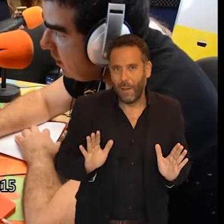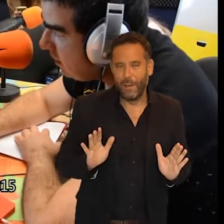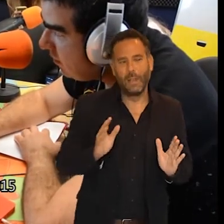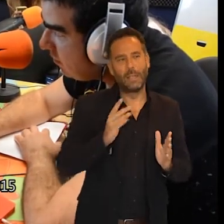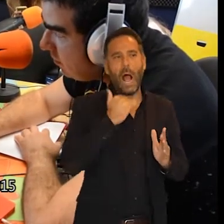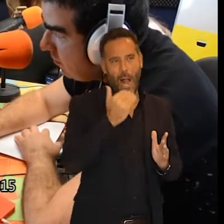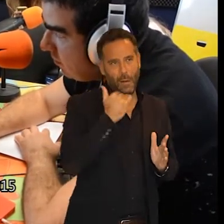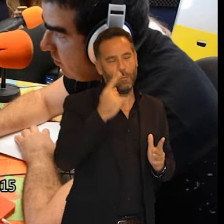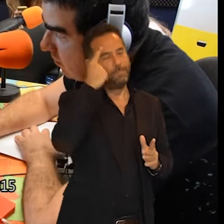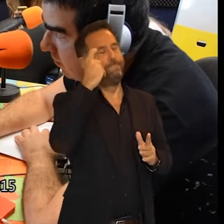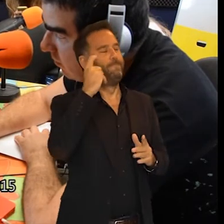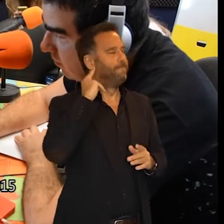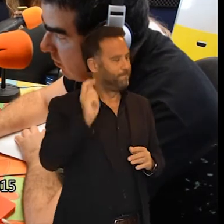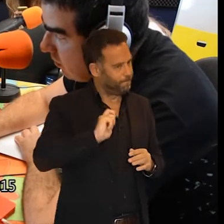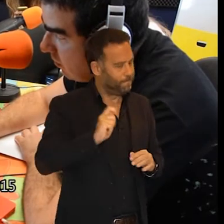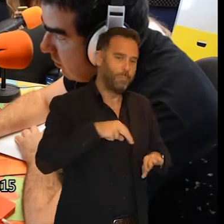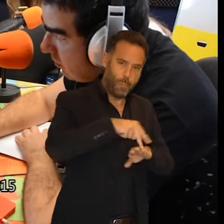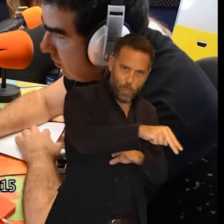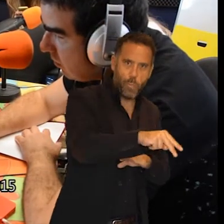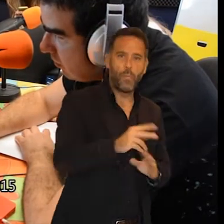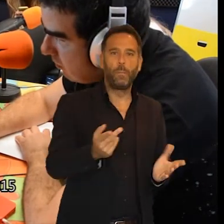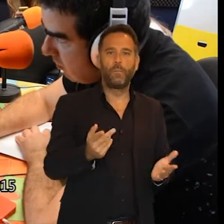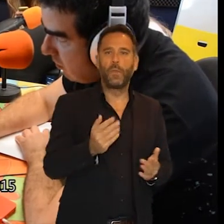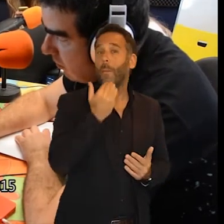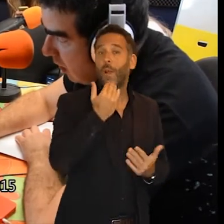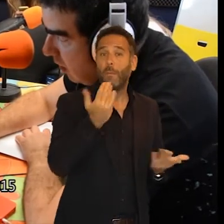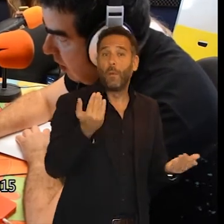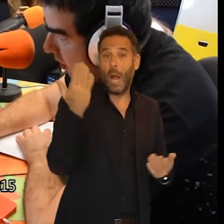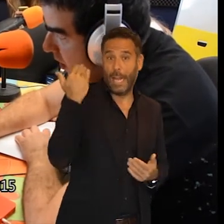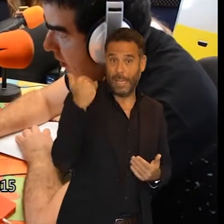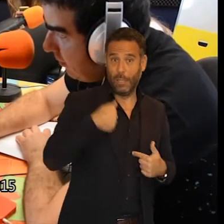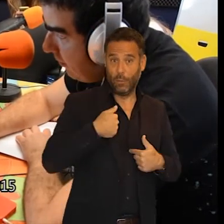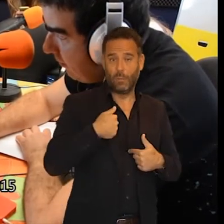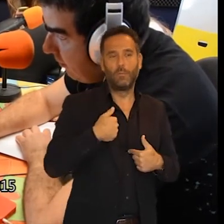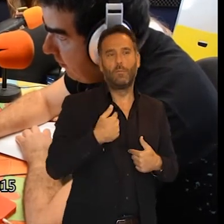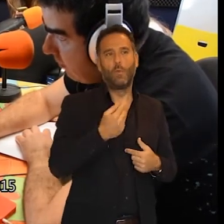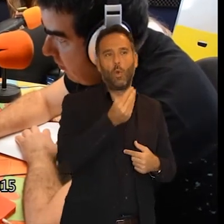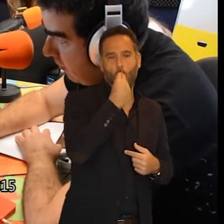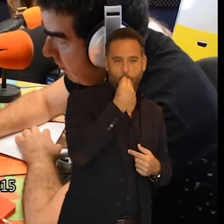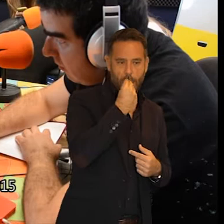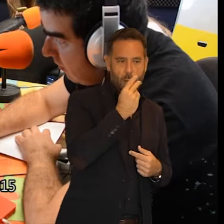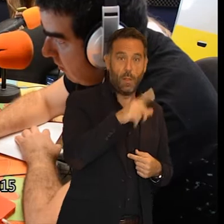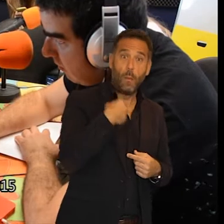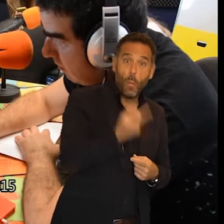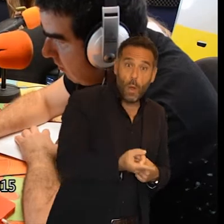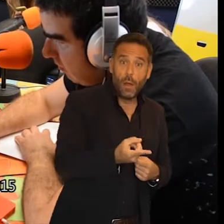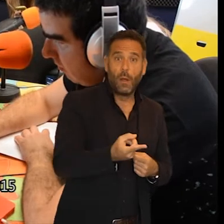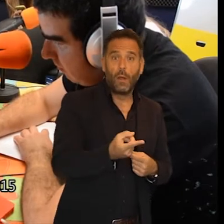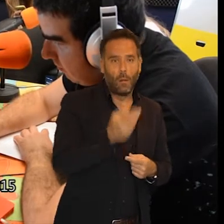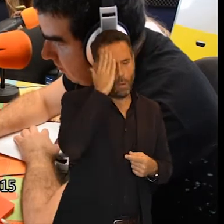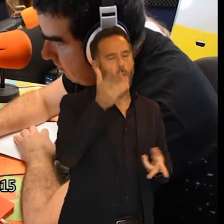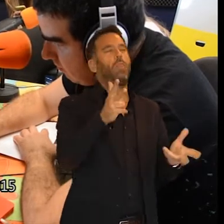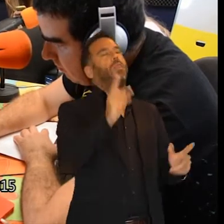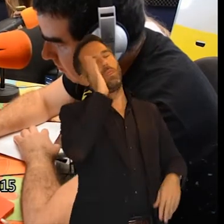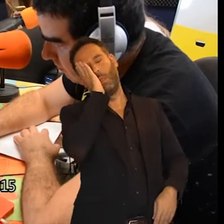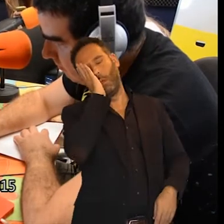eso ya también te hace un poquito... Bueno, oye, Y yo, por ejemplo, yo antes era almorzar y con ella me acostaba a las siestas. Ahora